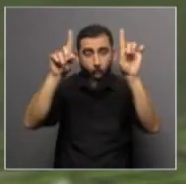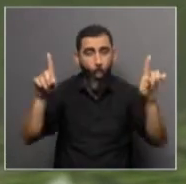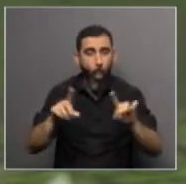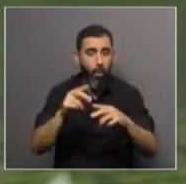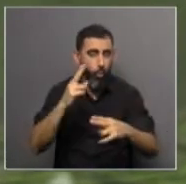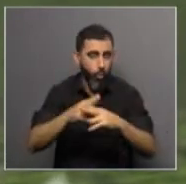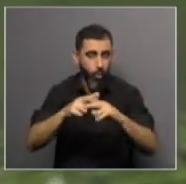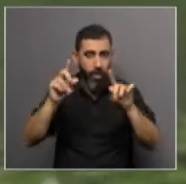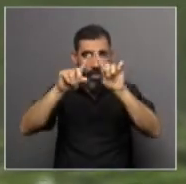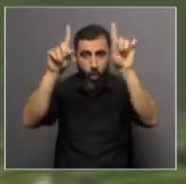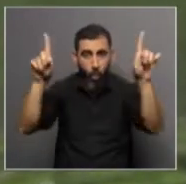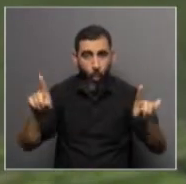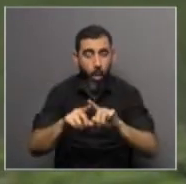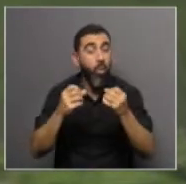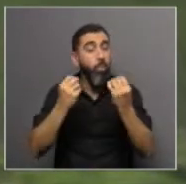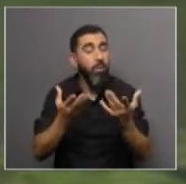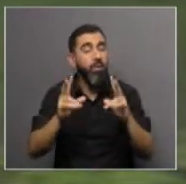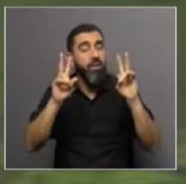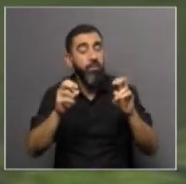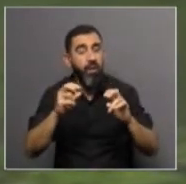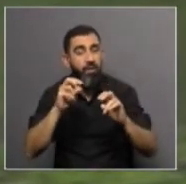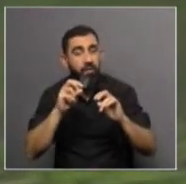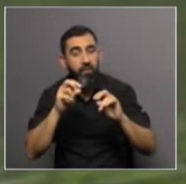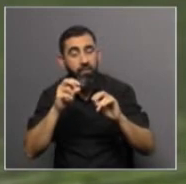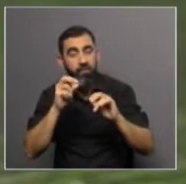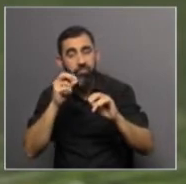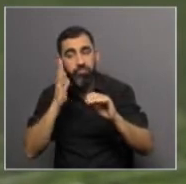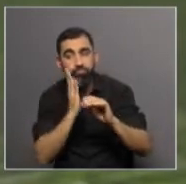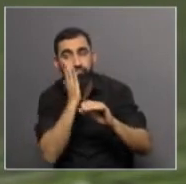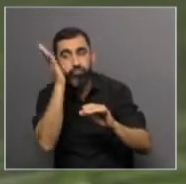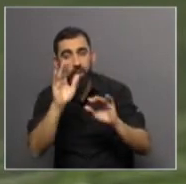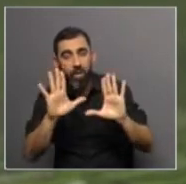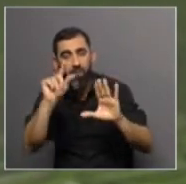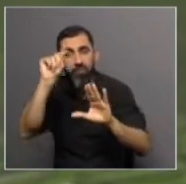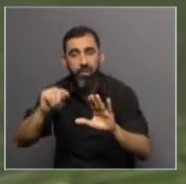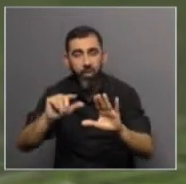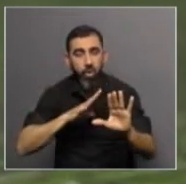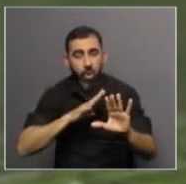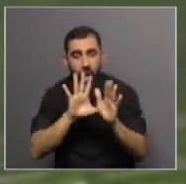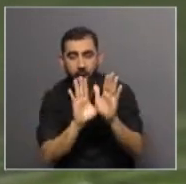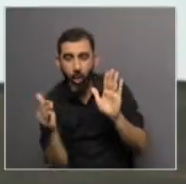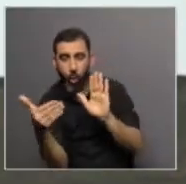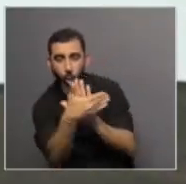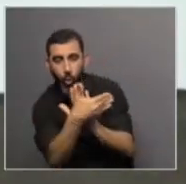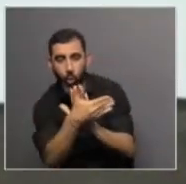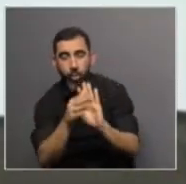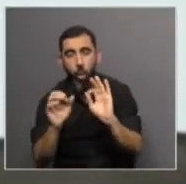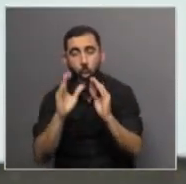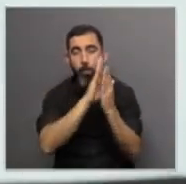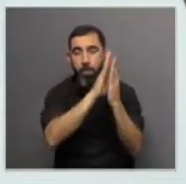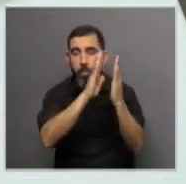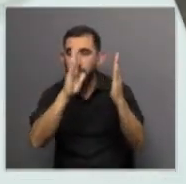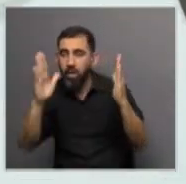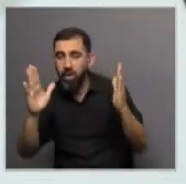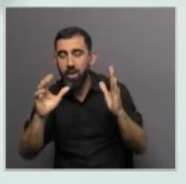llama, porque está relacionada a vivir en lugares en donde no se mueve mucho, o sea, o atrás de un cuadro, o atrás de bibliotecas,